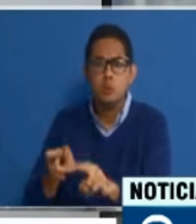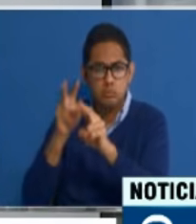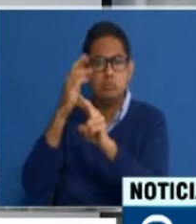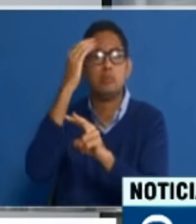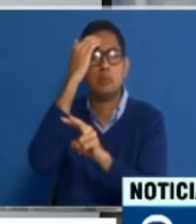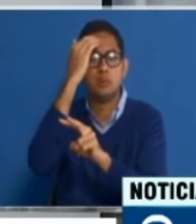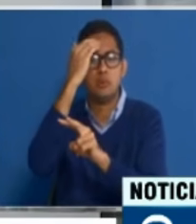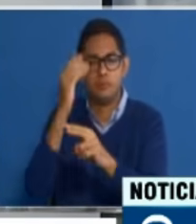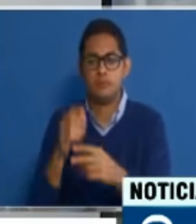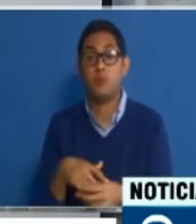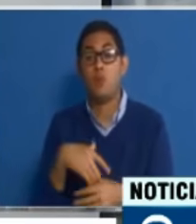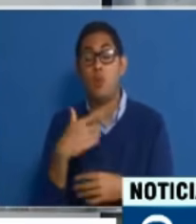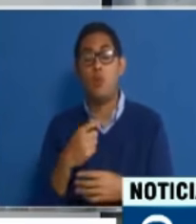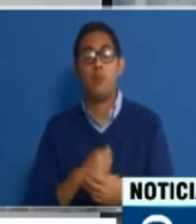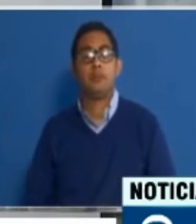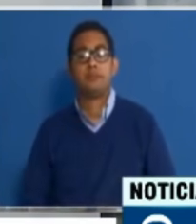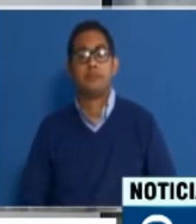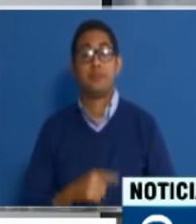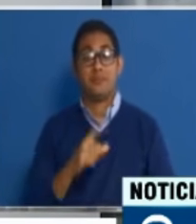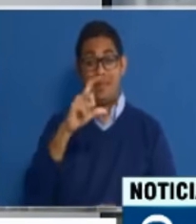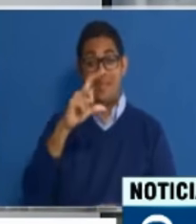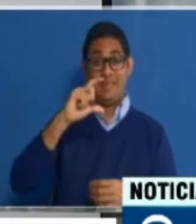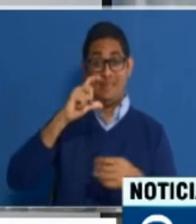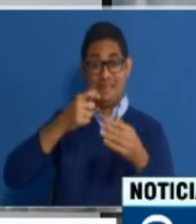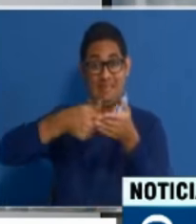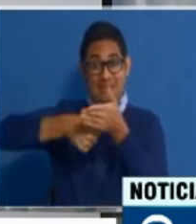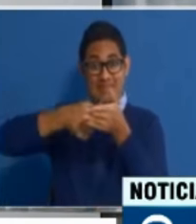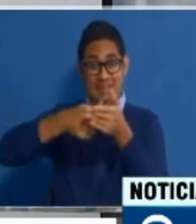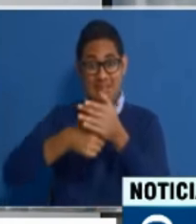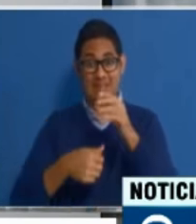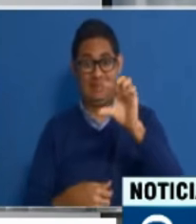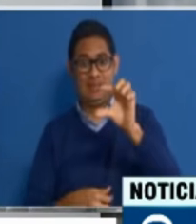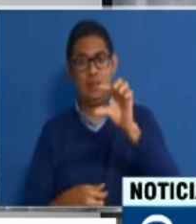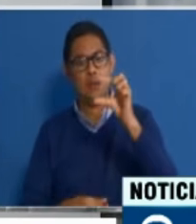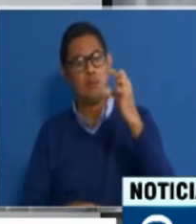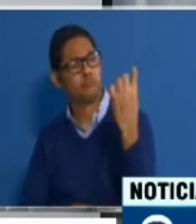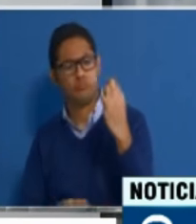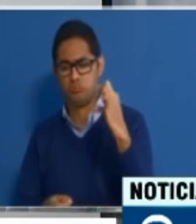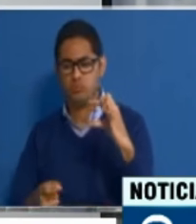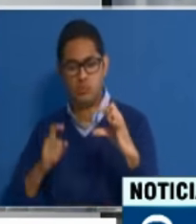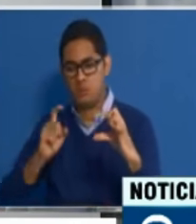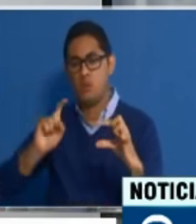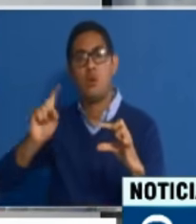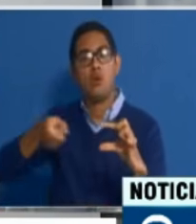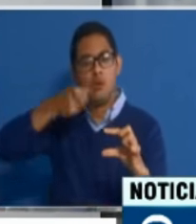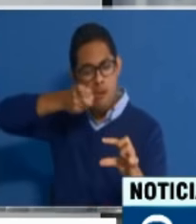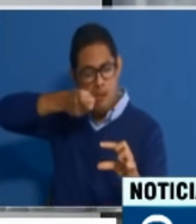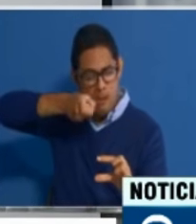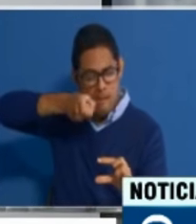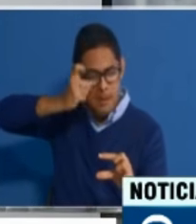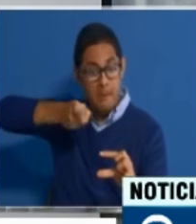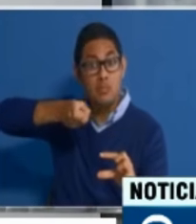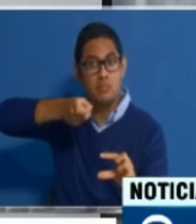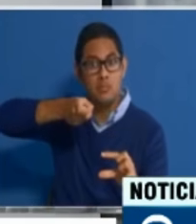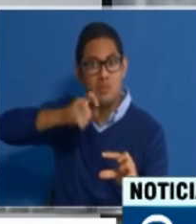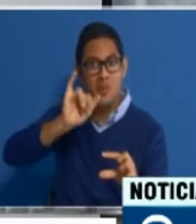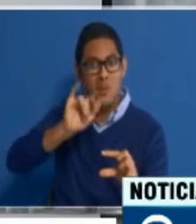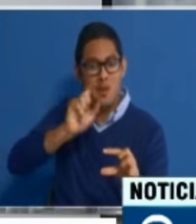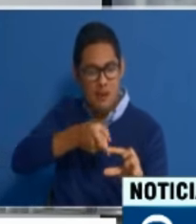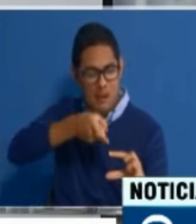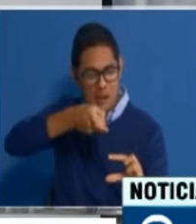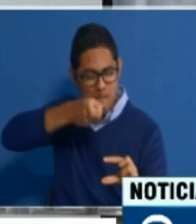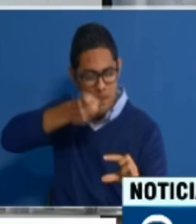Se va a utilizar el código de barra de tu cédula, que va a ser escaneado para usar el vale